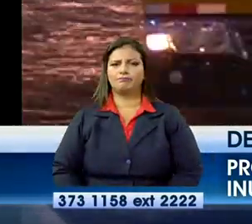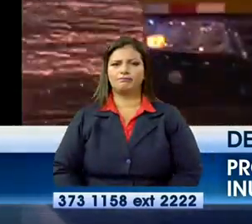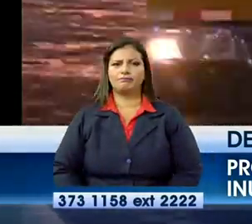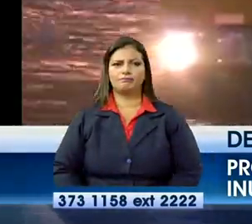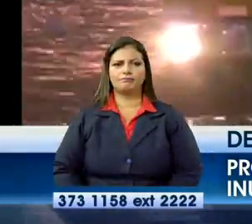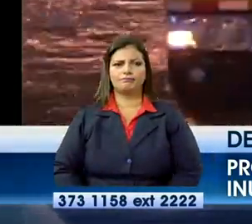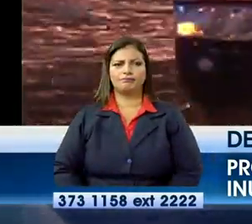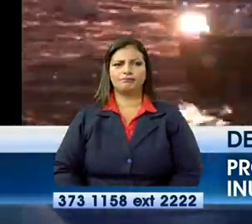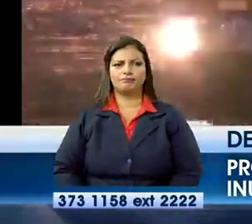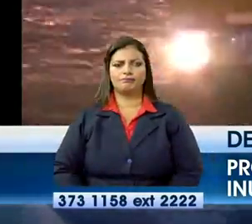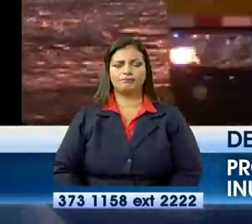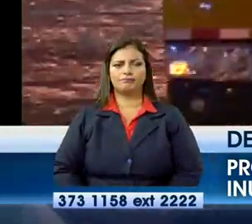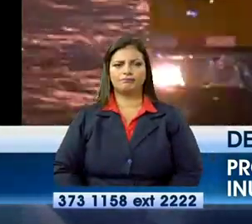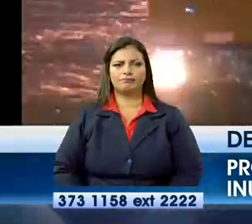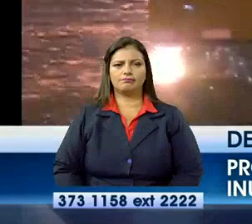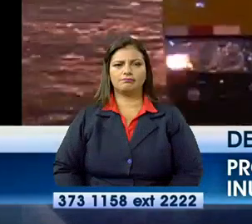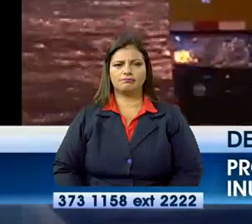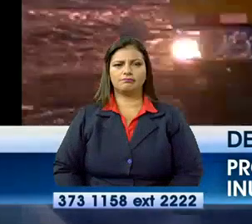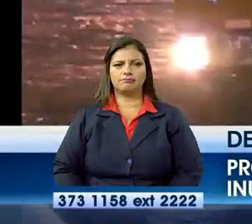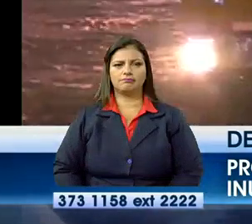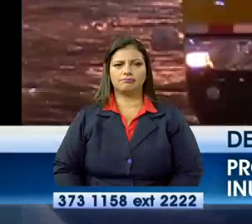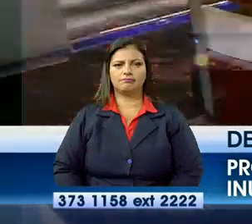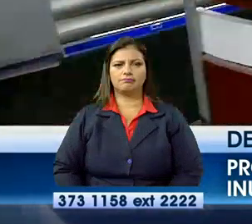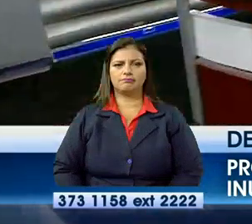Informó Jorge Salazar.